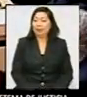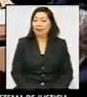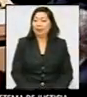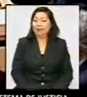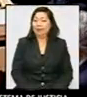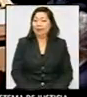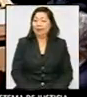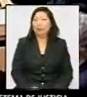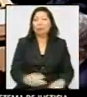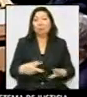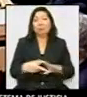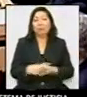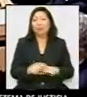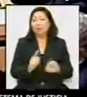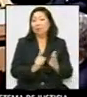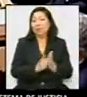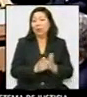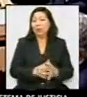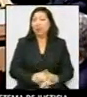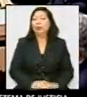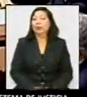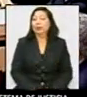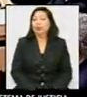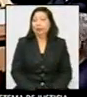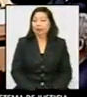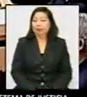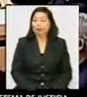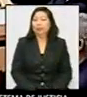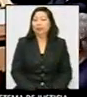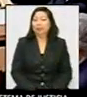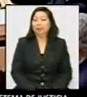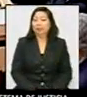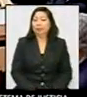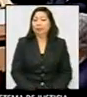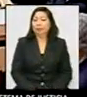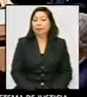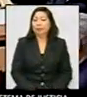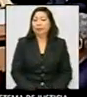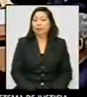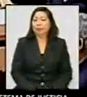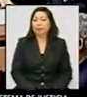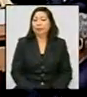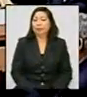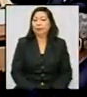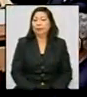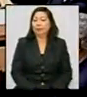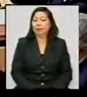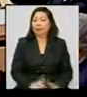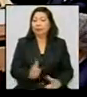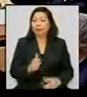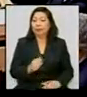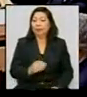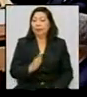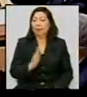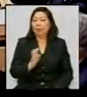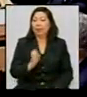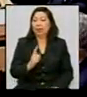Congresista. Señor presidente, le ofrezco la segunda interrupción al congresista Alberto